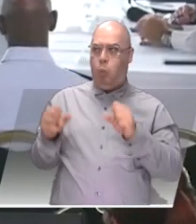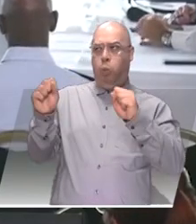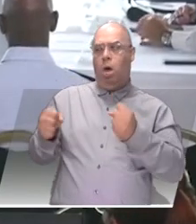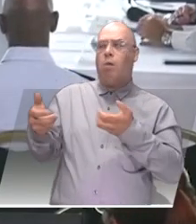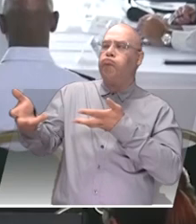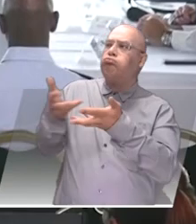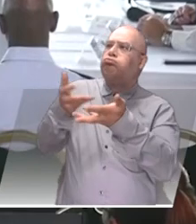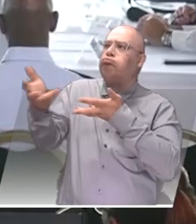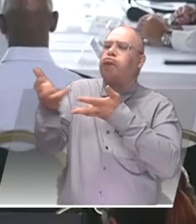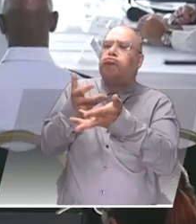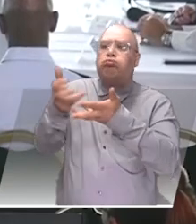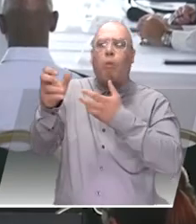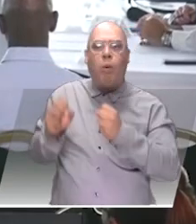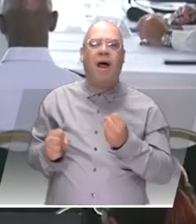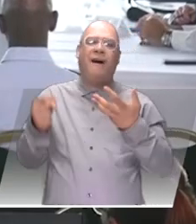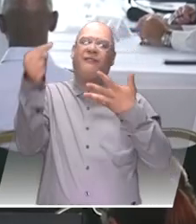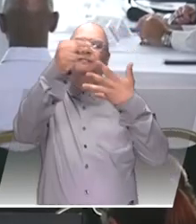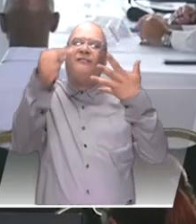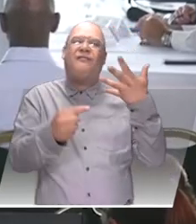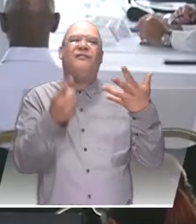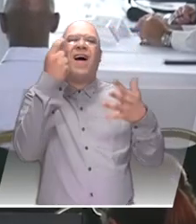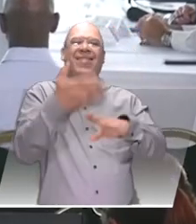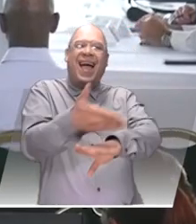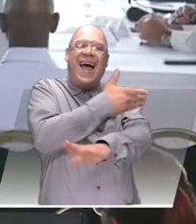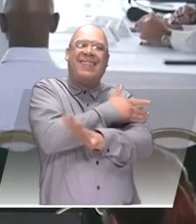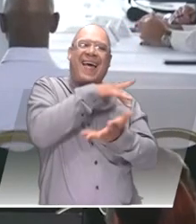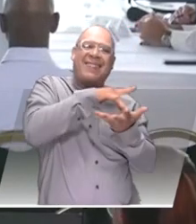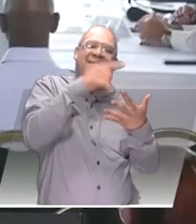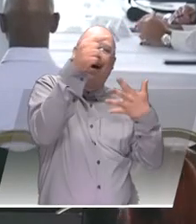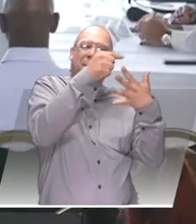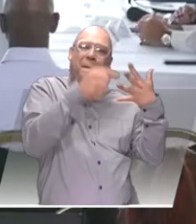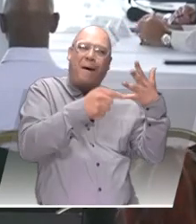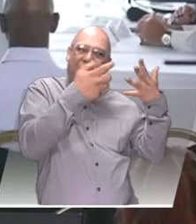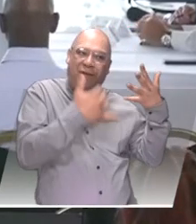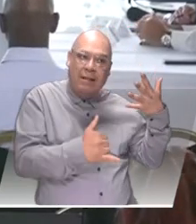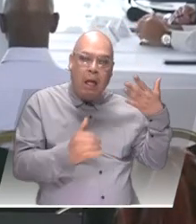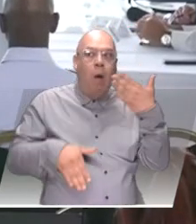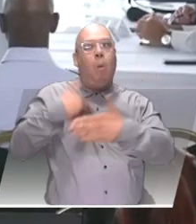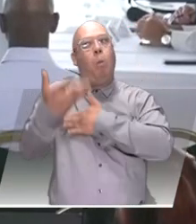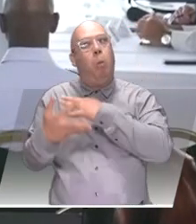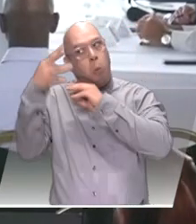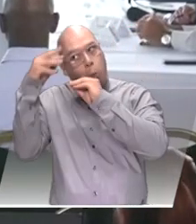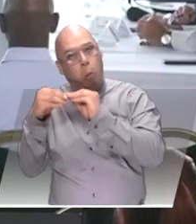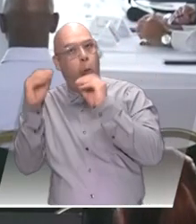después de concluirse los temas que quedaron pendientes en el ciclo primero, cierro comillas.